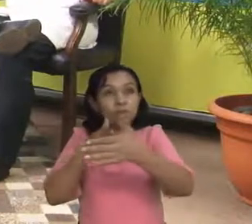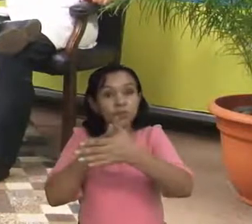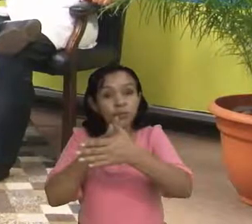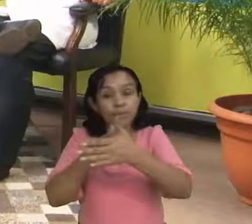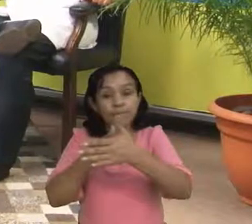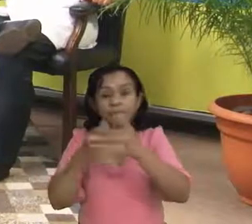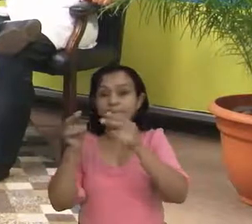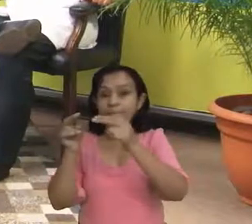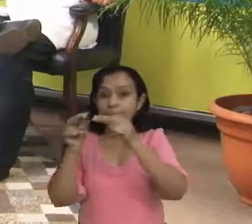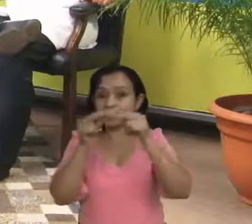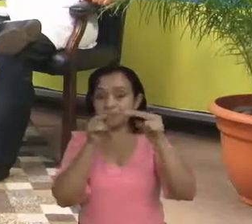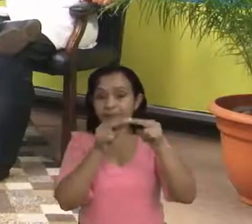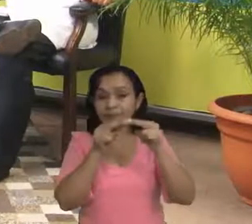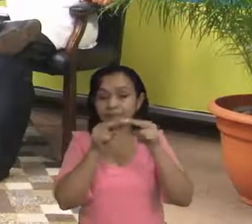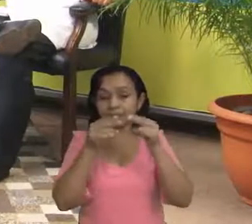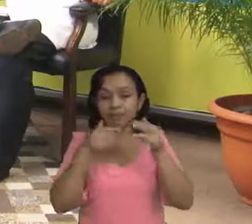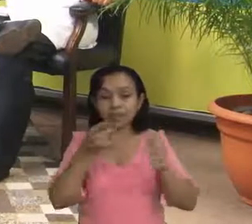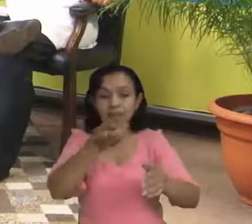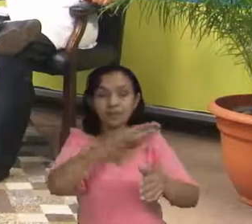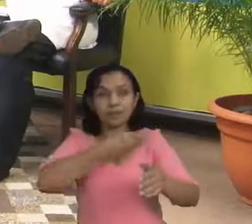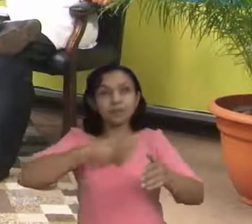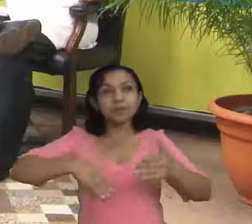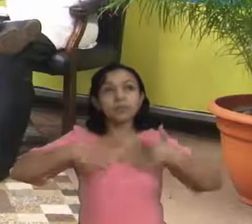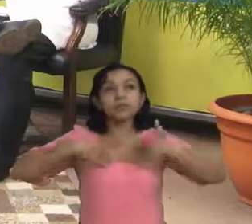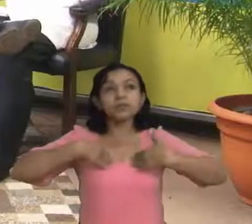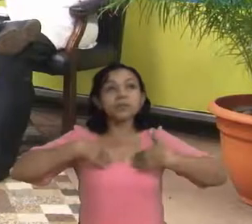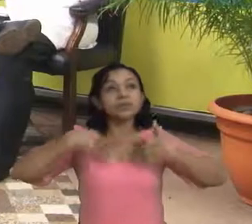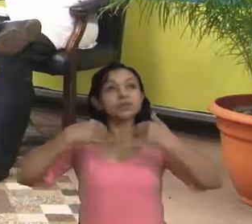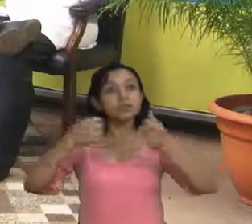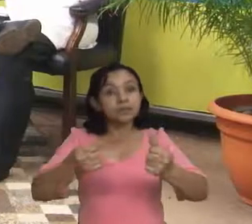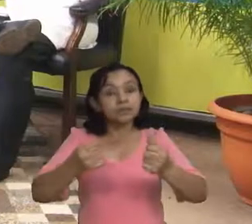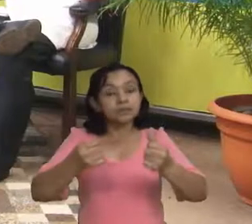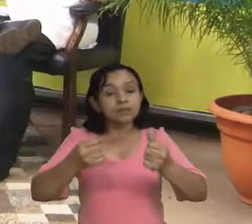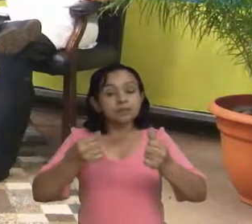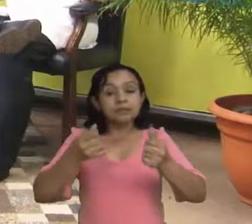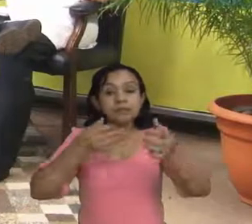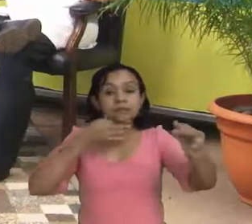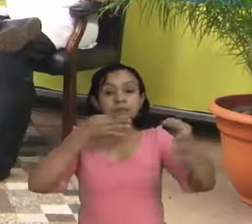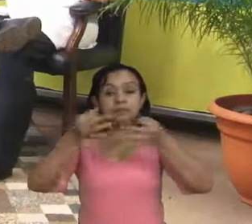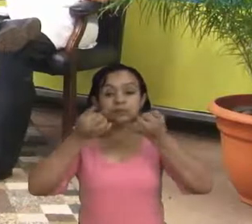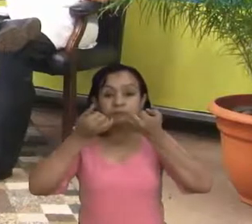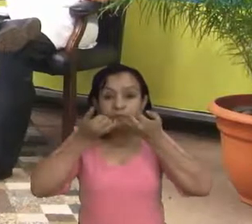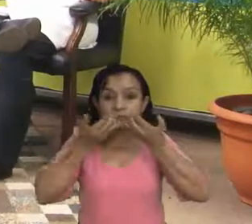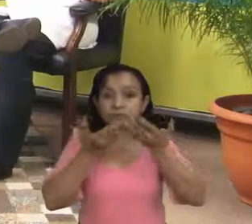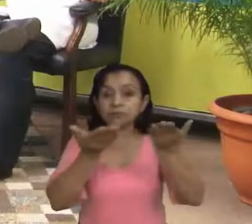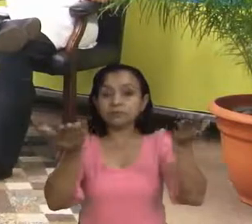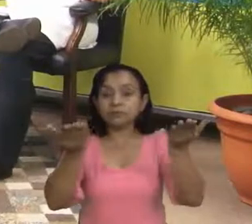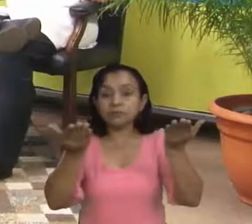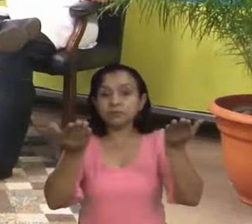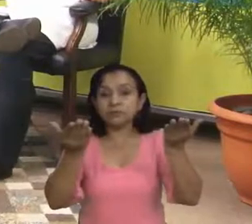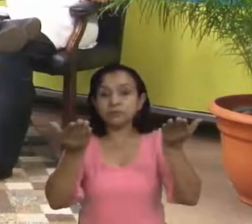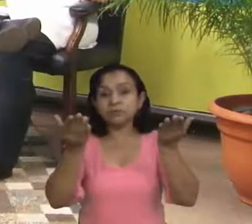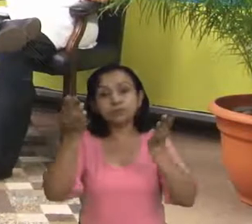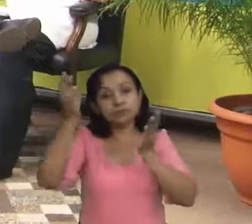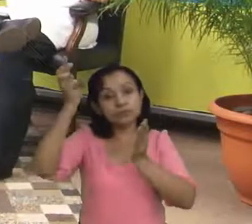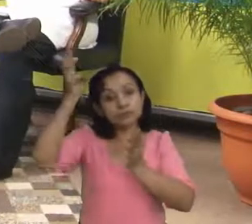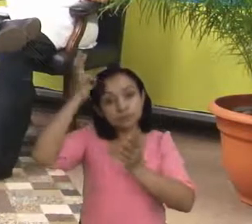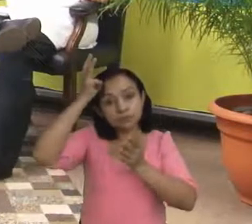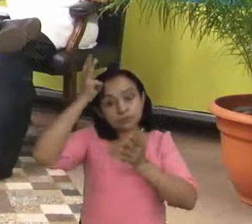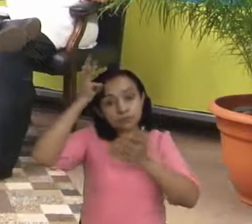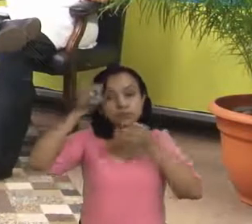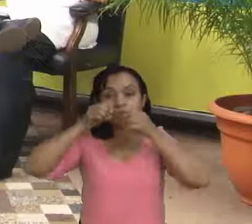un enlace hasta el Ministerio de Salud sobre los últimos reportes o los últimos datos sobre el